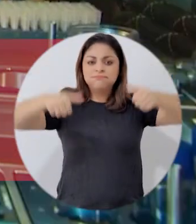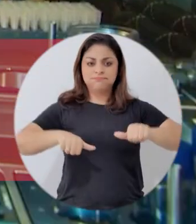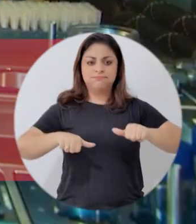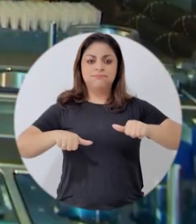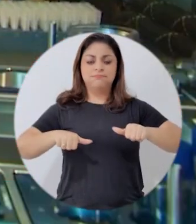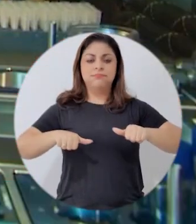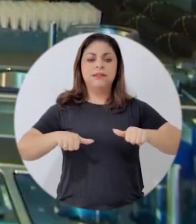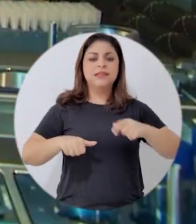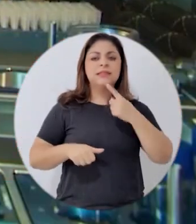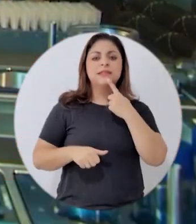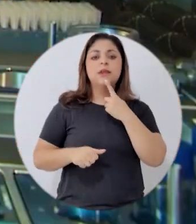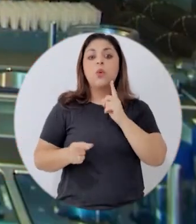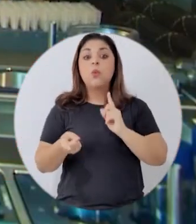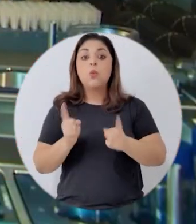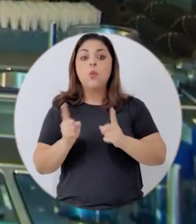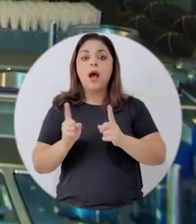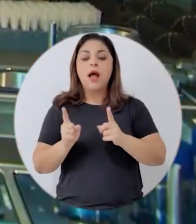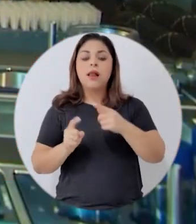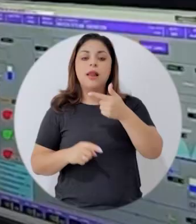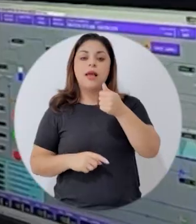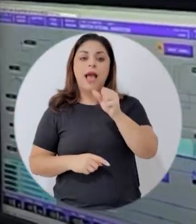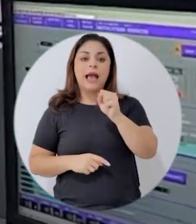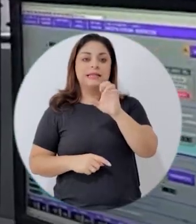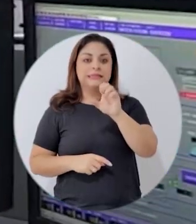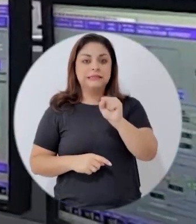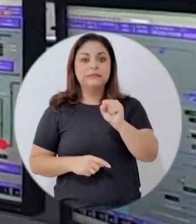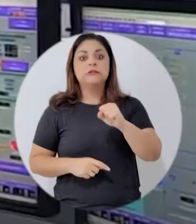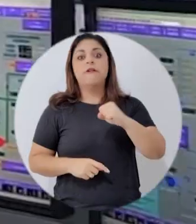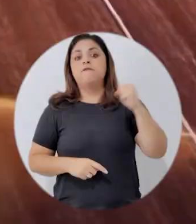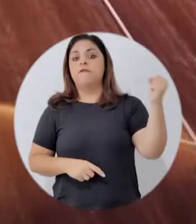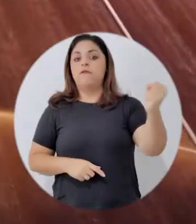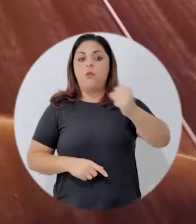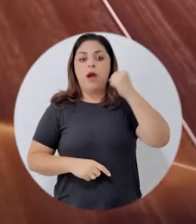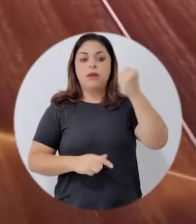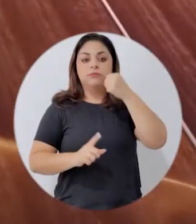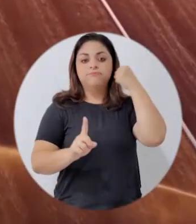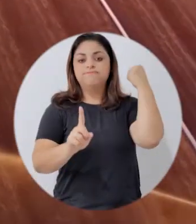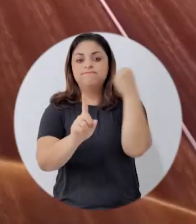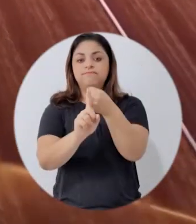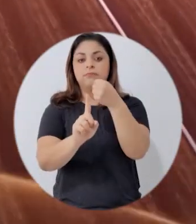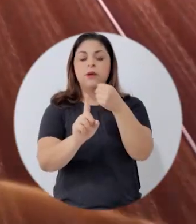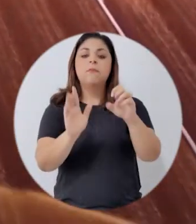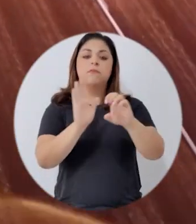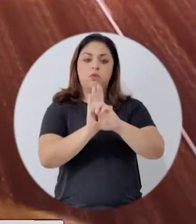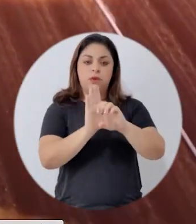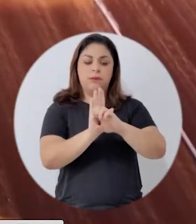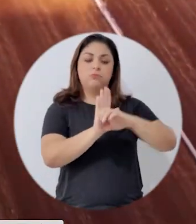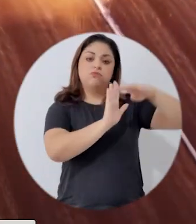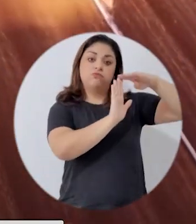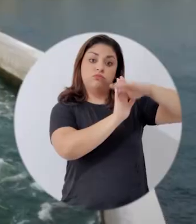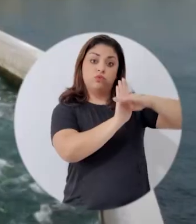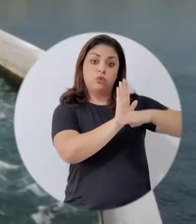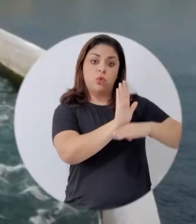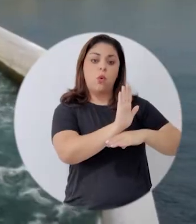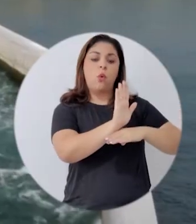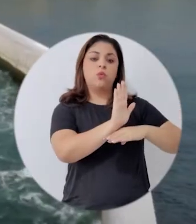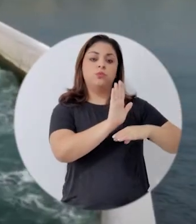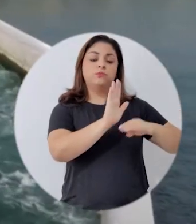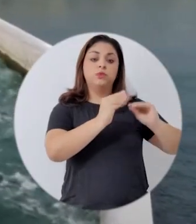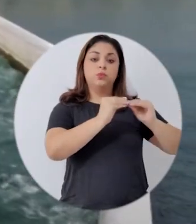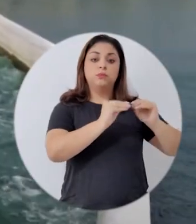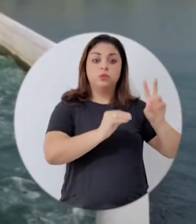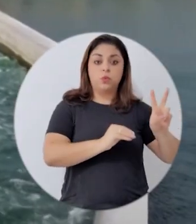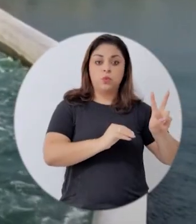tienen mayor importancia y que tienen mayor impacto. Por ejemplo, en el protocolo de Montreal podemos